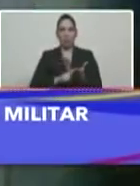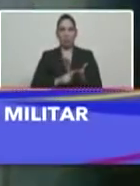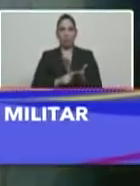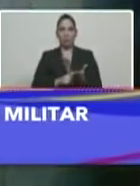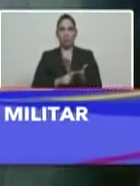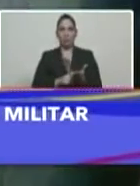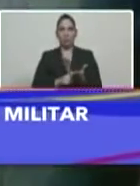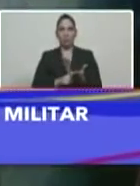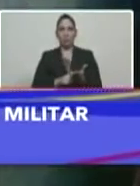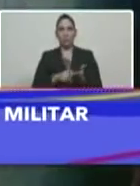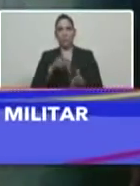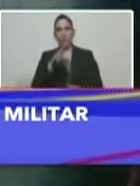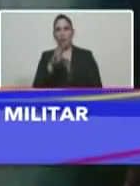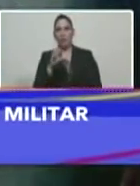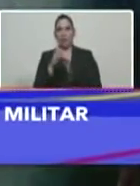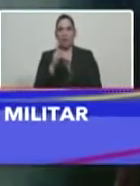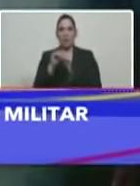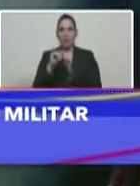las REDI, de las SODI,